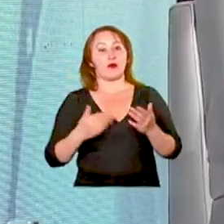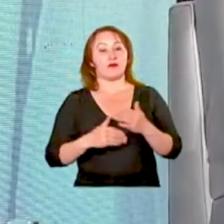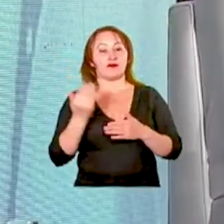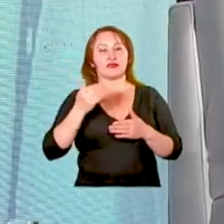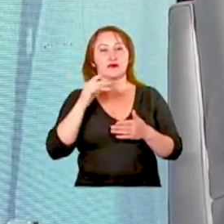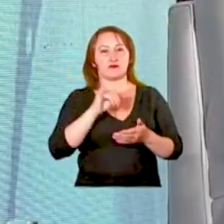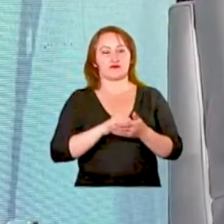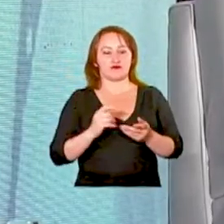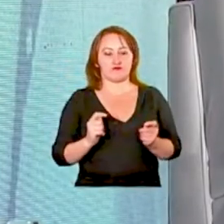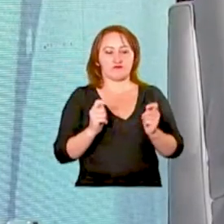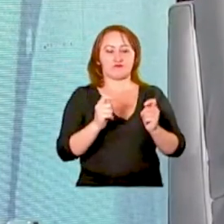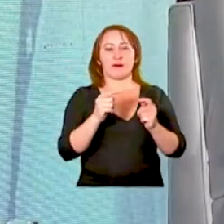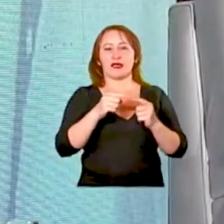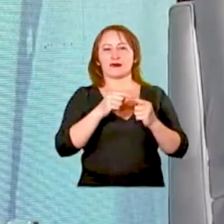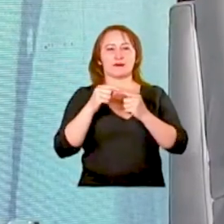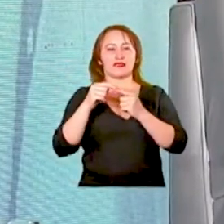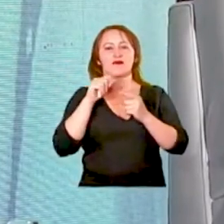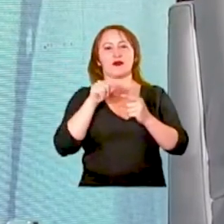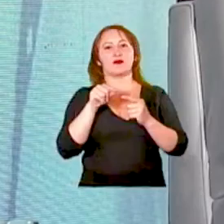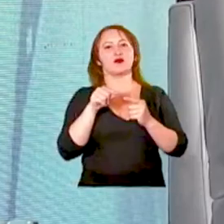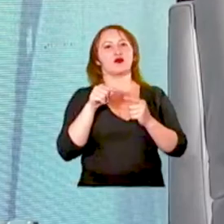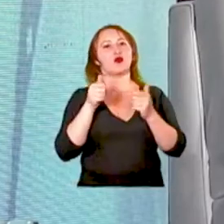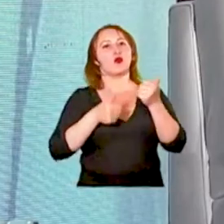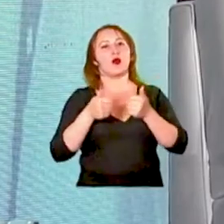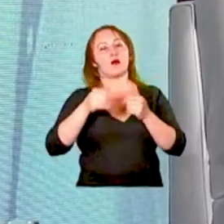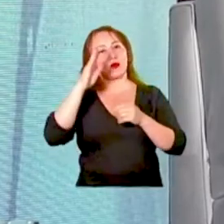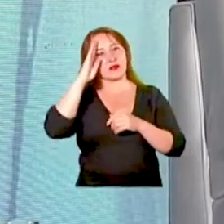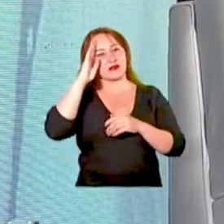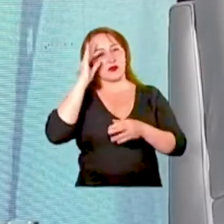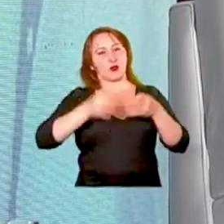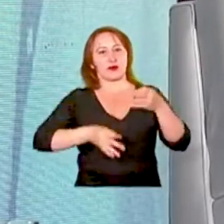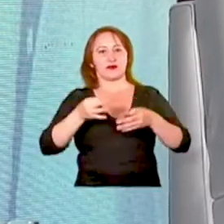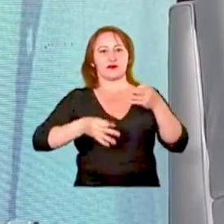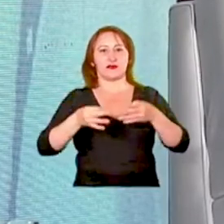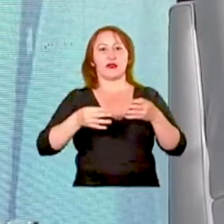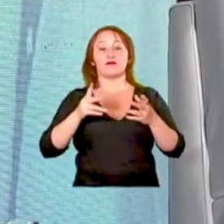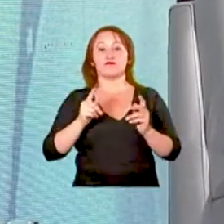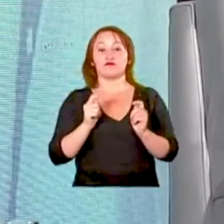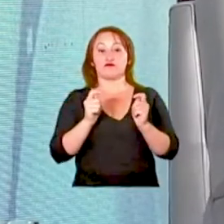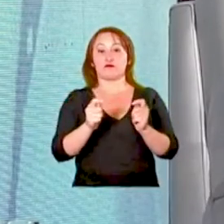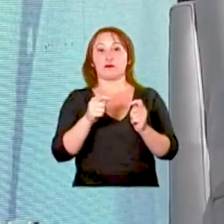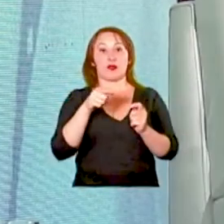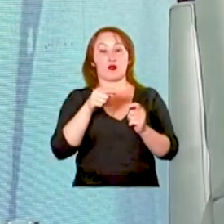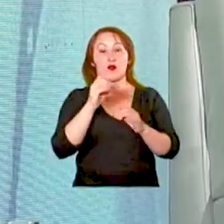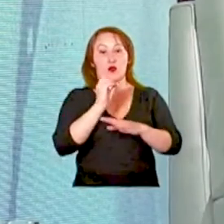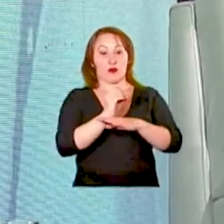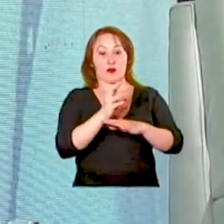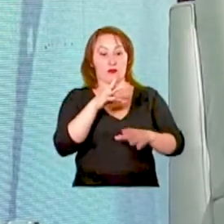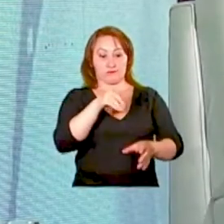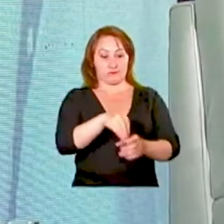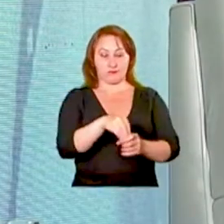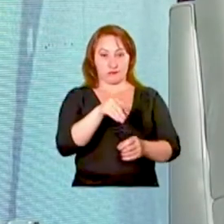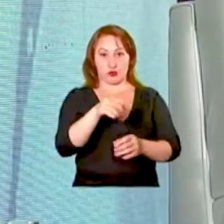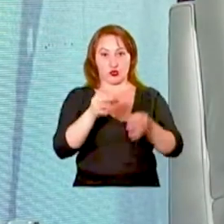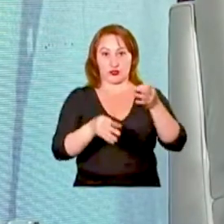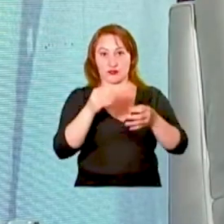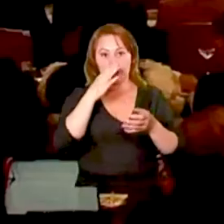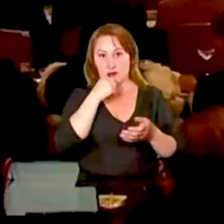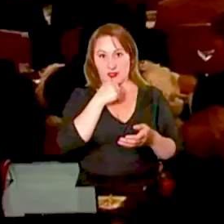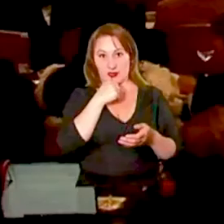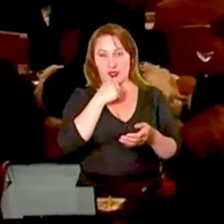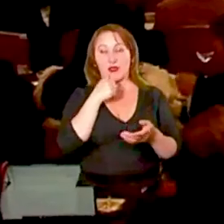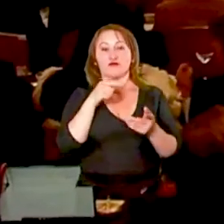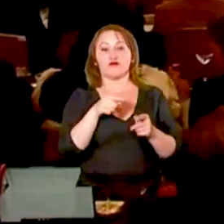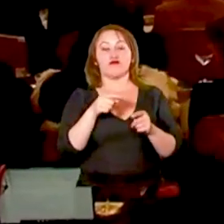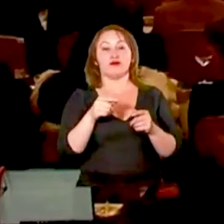esa atribución específica de facultades de policía judicial a un órgano que no está inserto en la rama judicial, en este caso esas